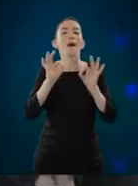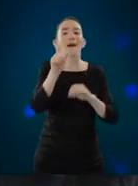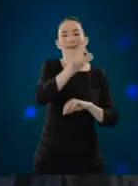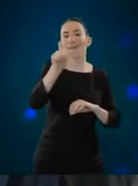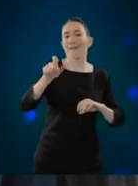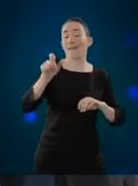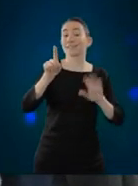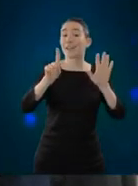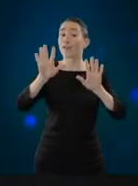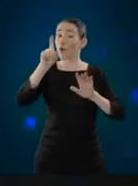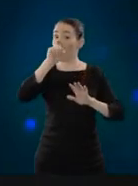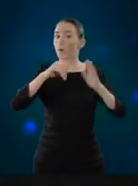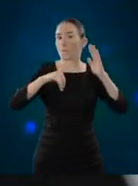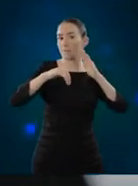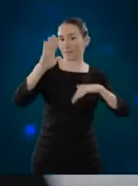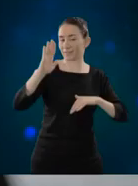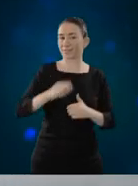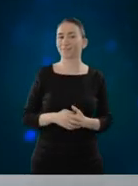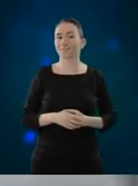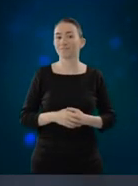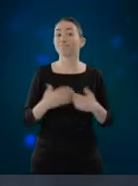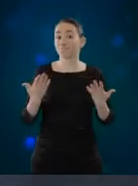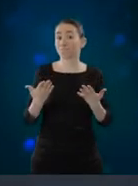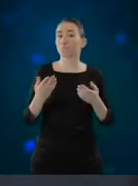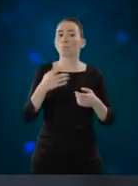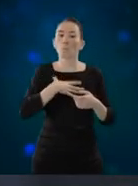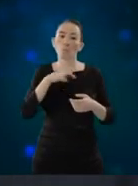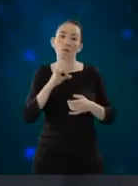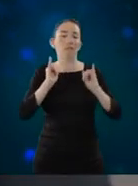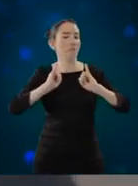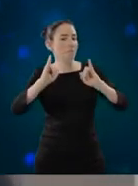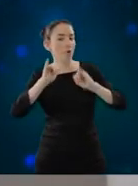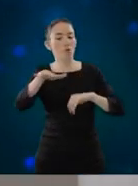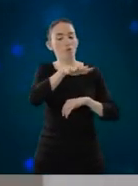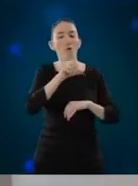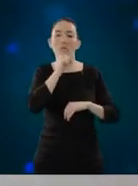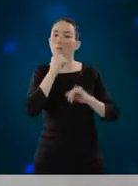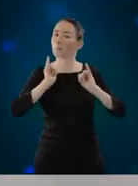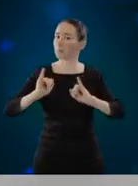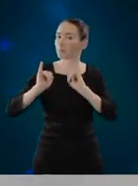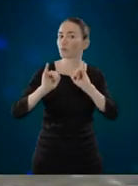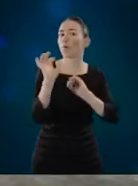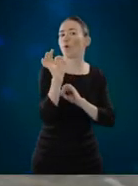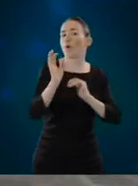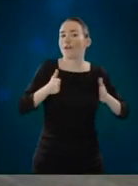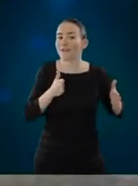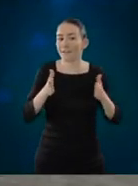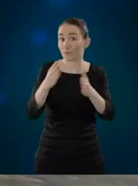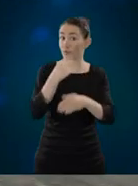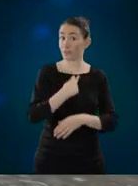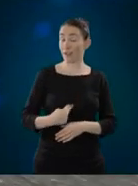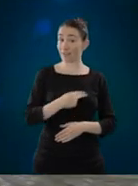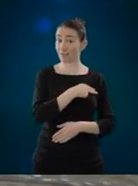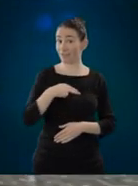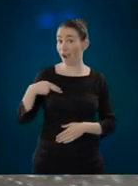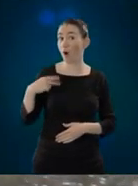para personas mayores de 65 años. Así pueden pasear por el casco antiguo de Logroño, el